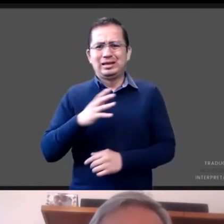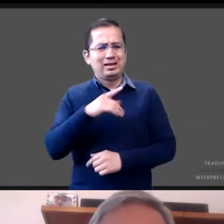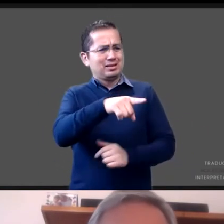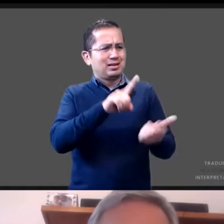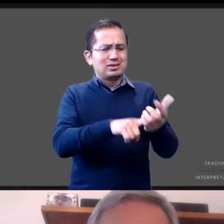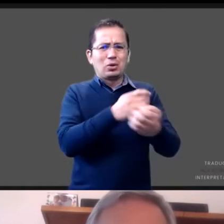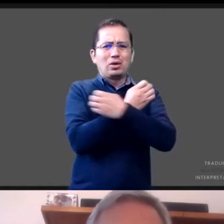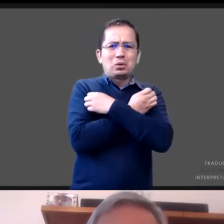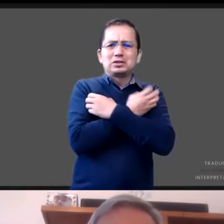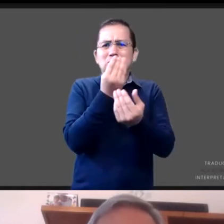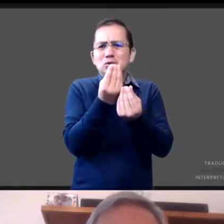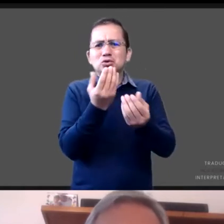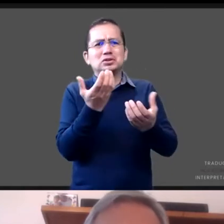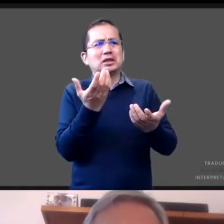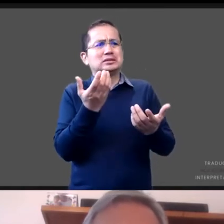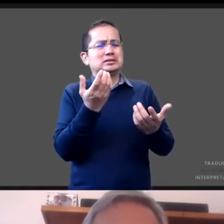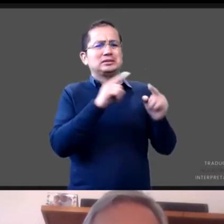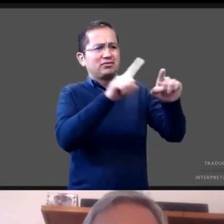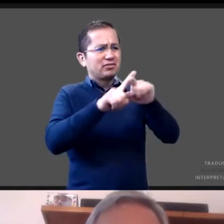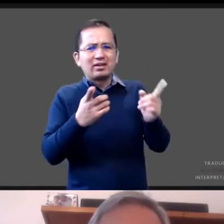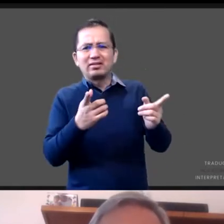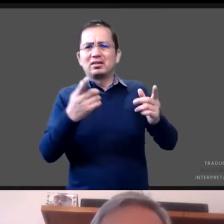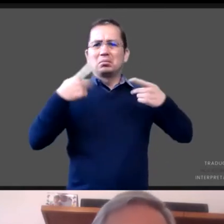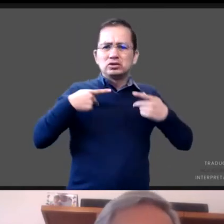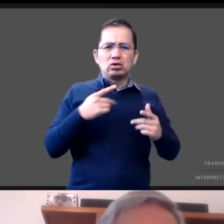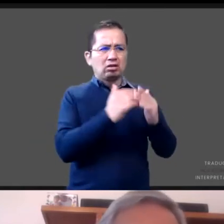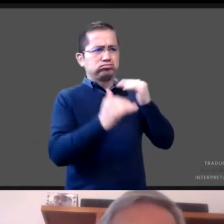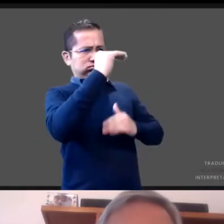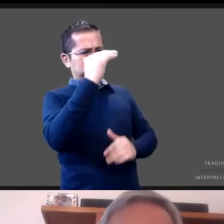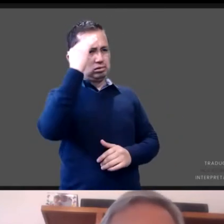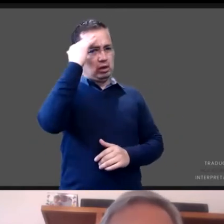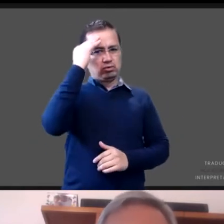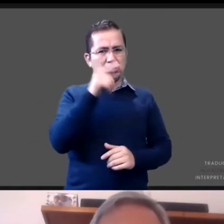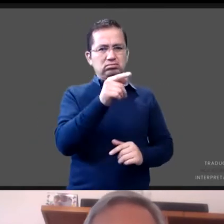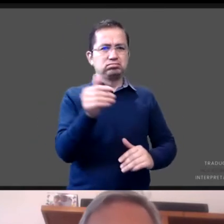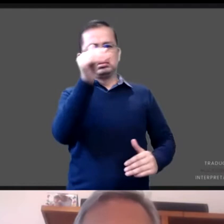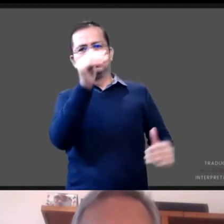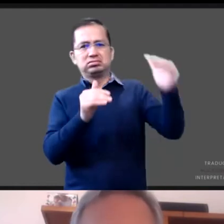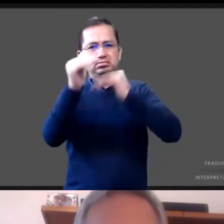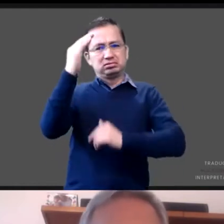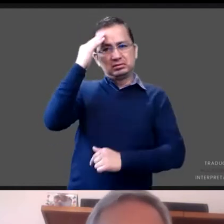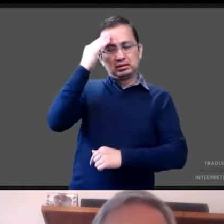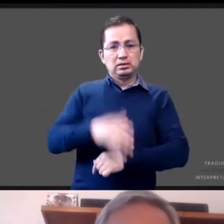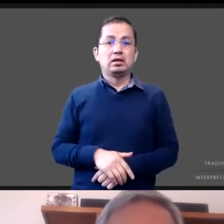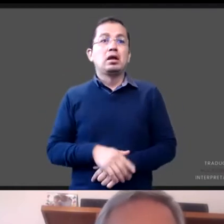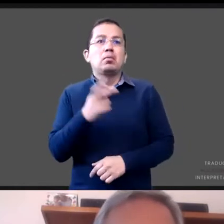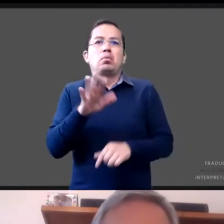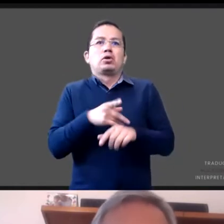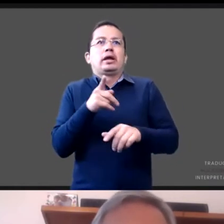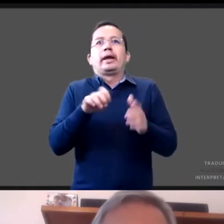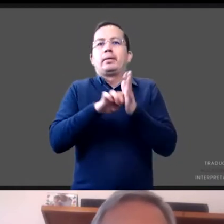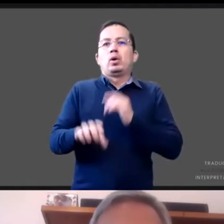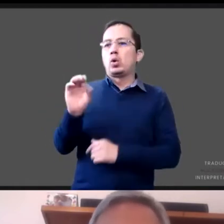tenemos muchísimas autoridades en la educación, porque una cosa es telesecundaria y otra cosa es CONAFE y otra cosa